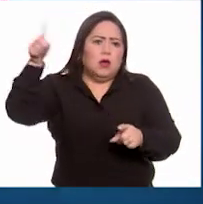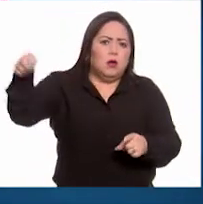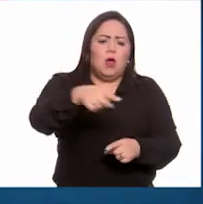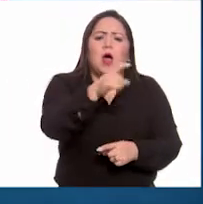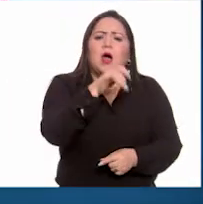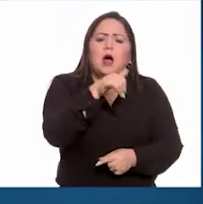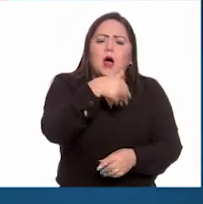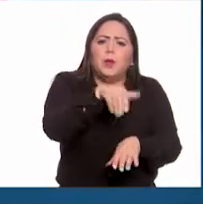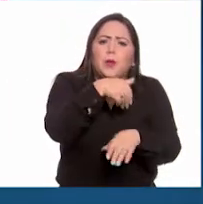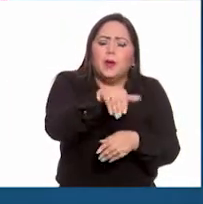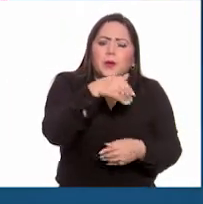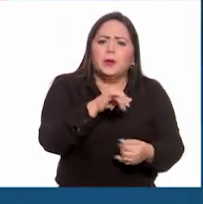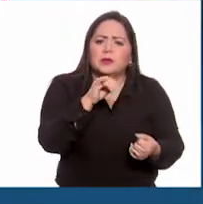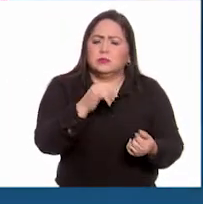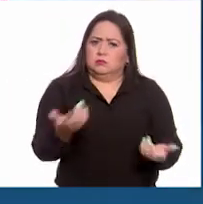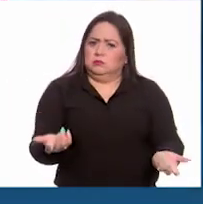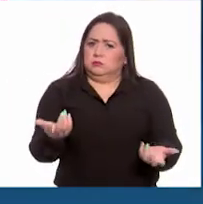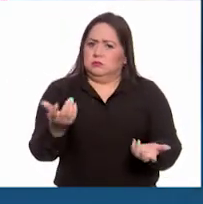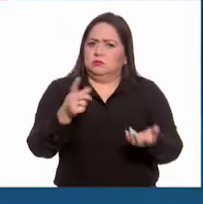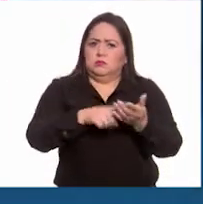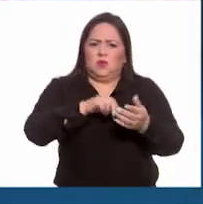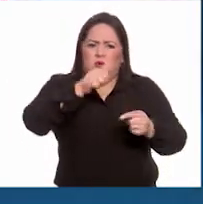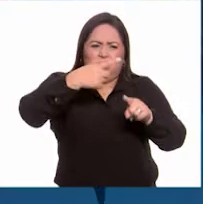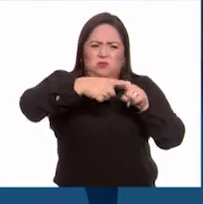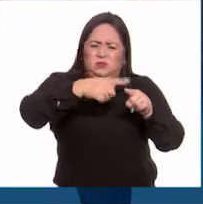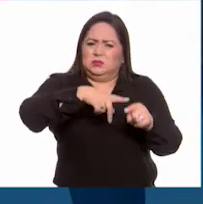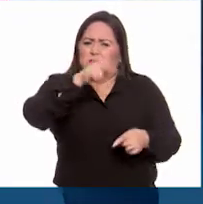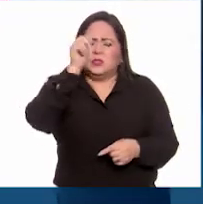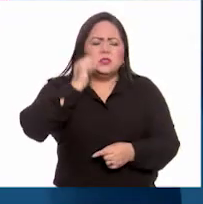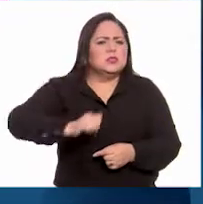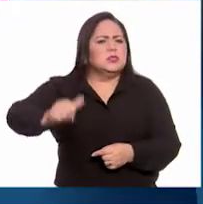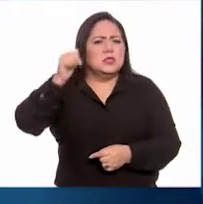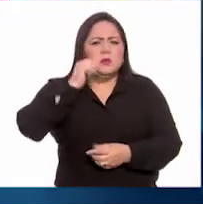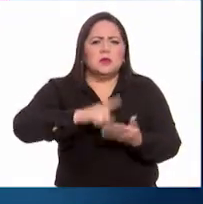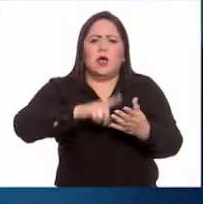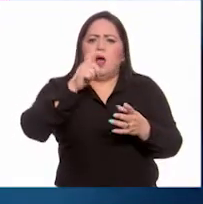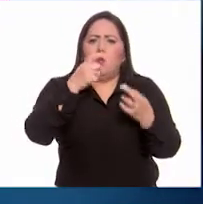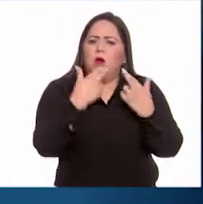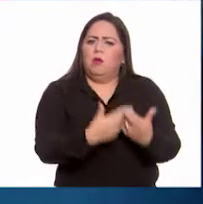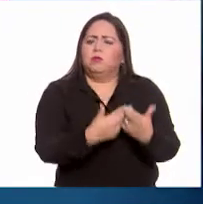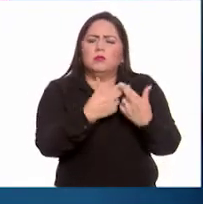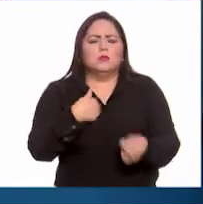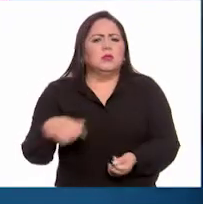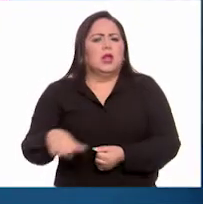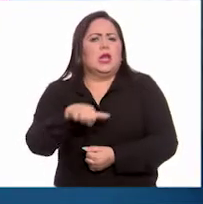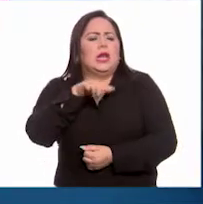las aguadas y en las sartenejas que siempre estaban llenas de agua.